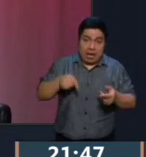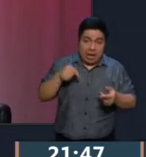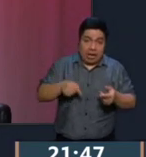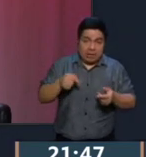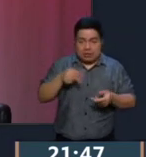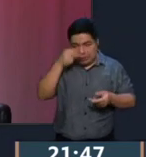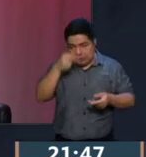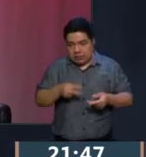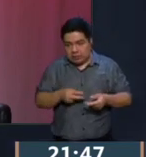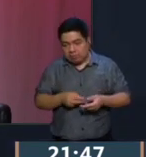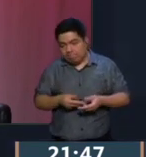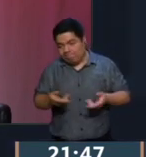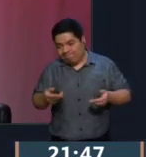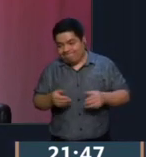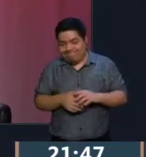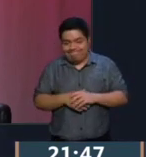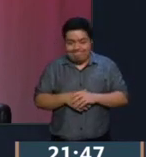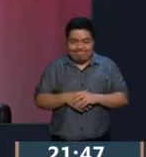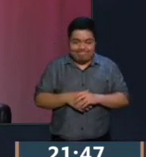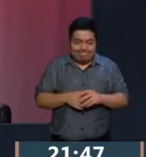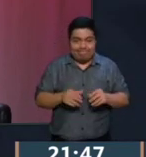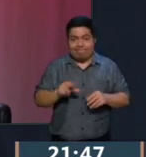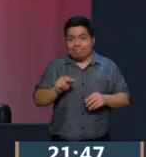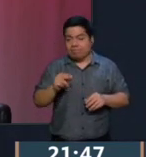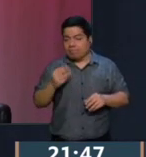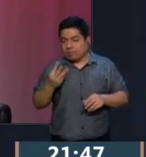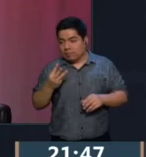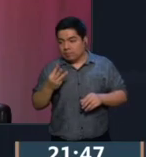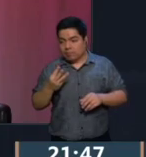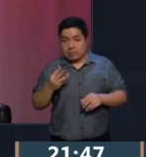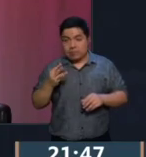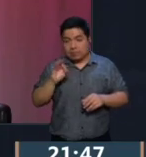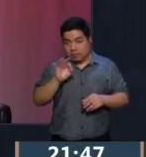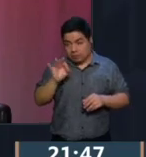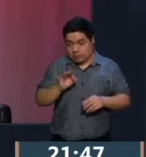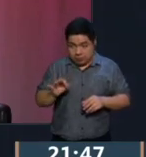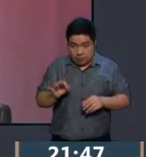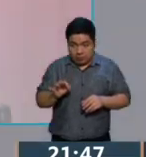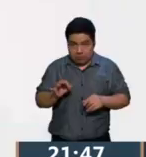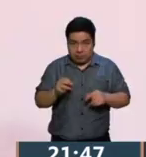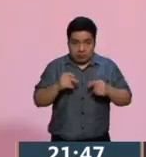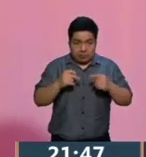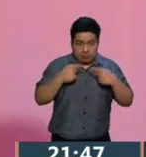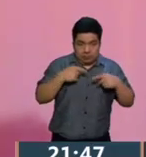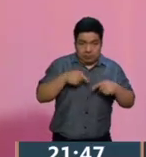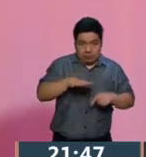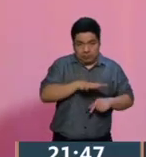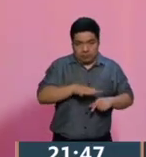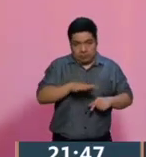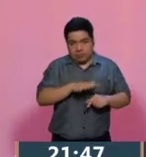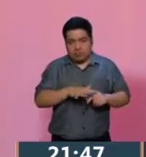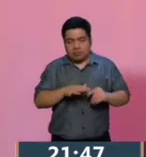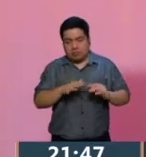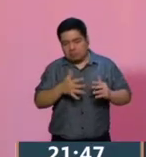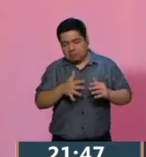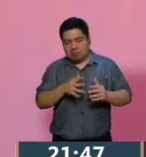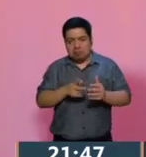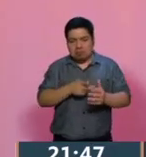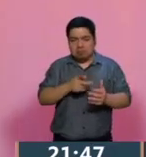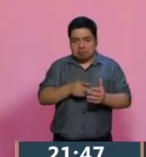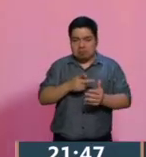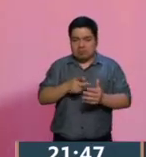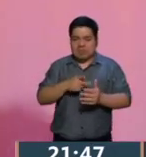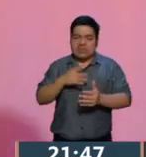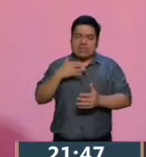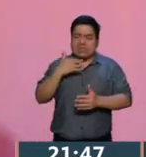México, lastimosamente, el 83% de la población considera de frecuentes a muy frecuentes los